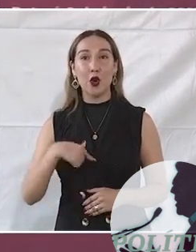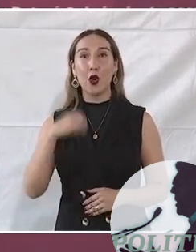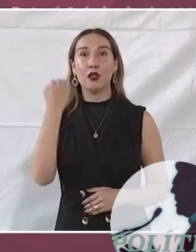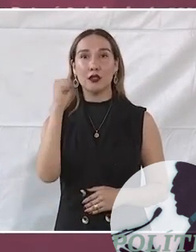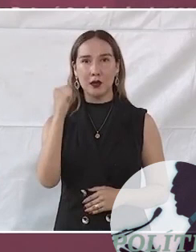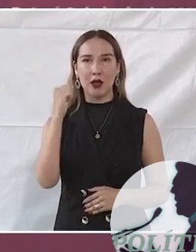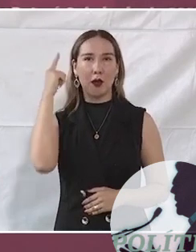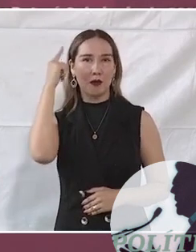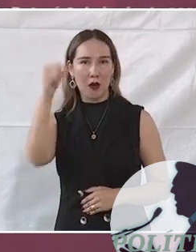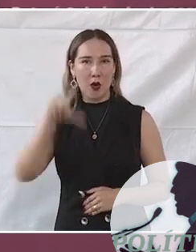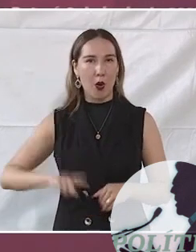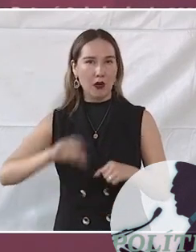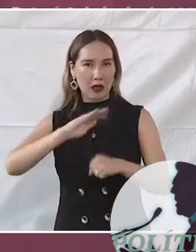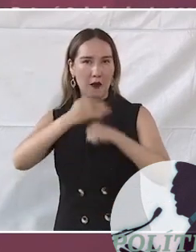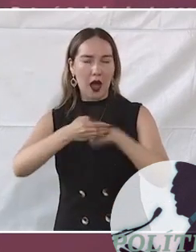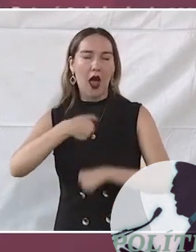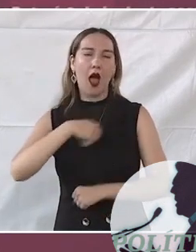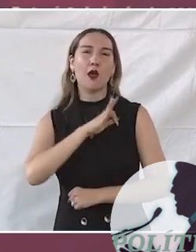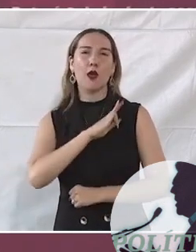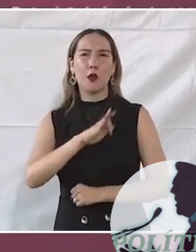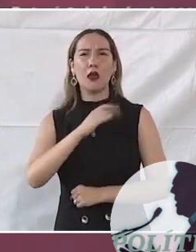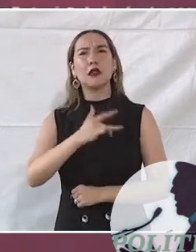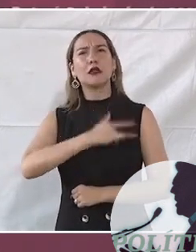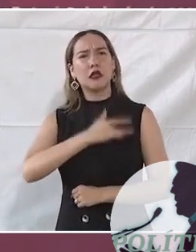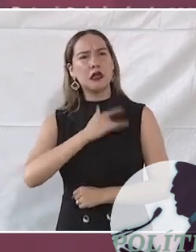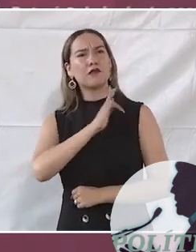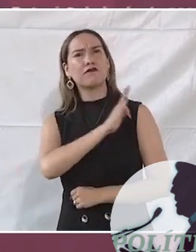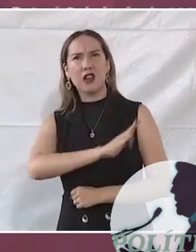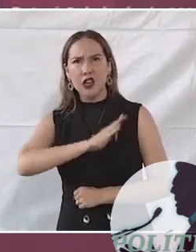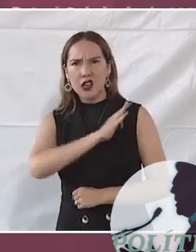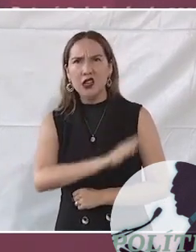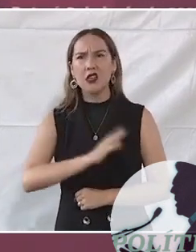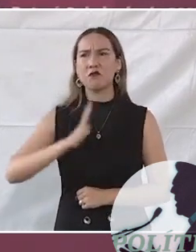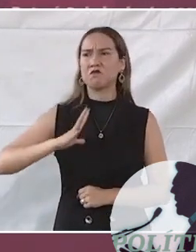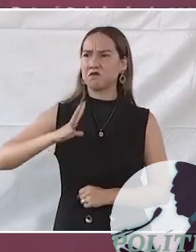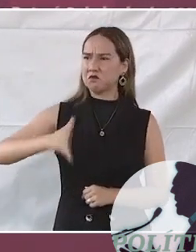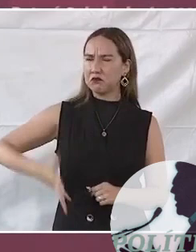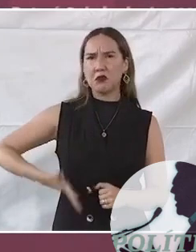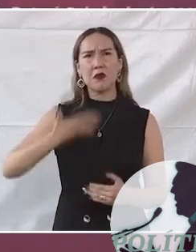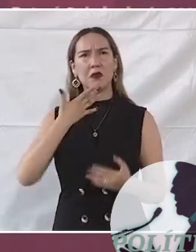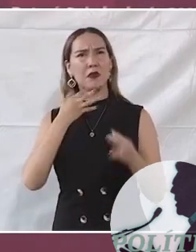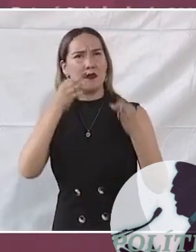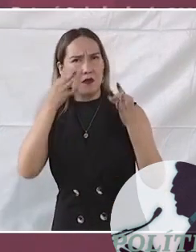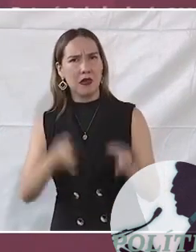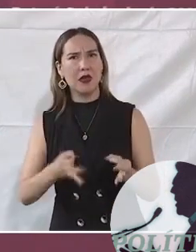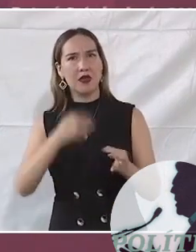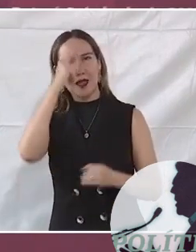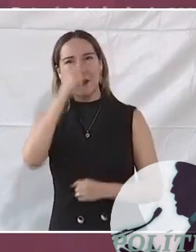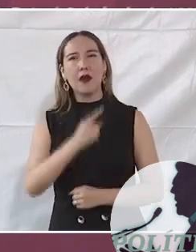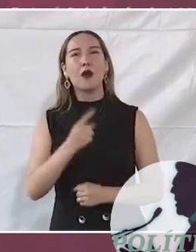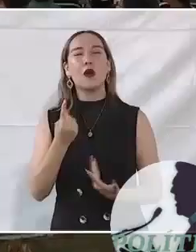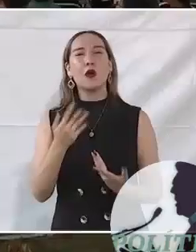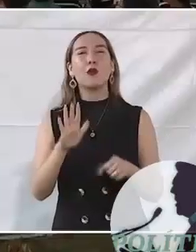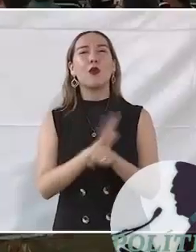entusiasmo interior, con mucha fortaleza moral, porque ya esa pensión, cuando menos, va a alcanzar para